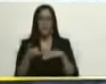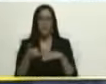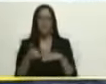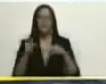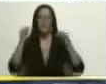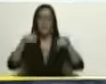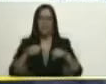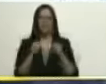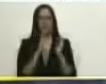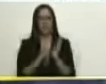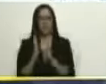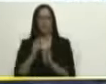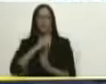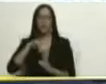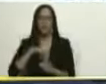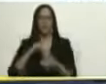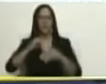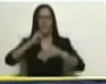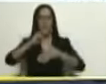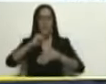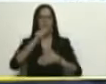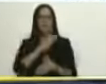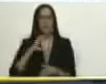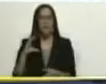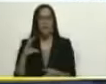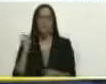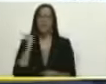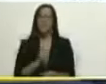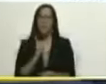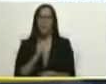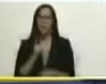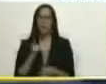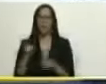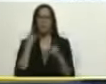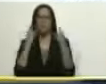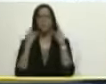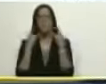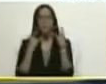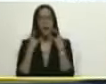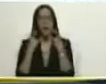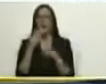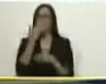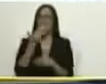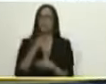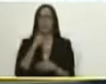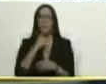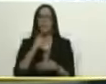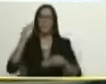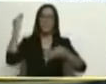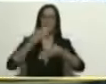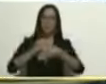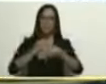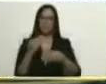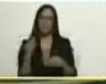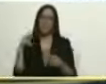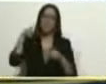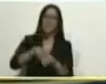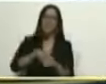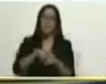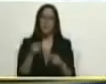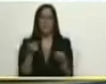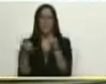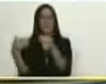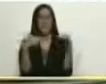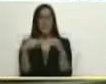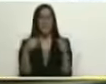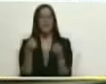organización, nosotros en América Latina y el Caribe, debemos reaccionar frente a las políticas de sanciones, de agresiones, de guerra